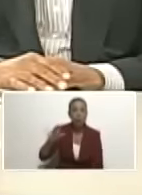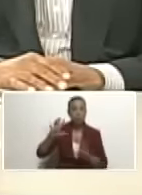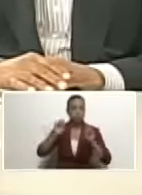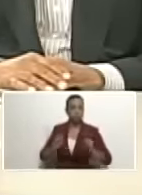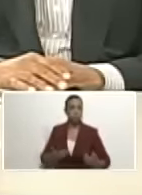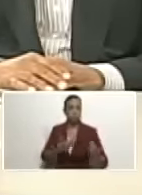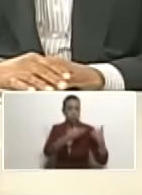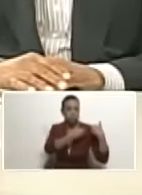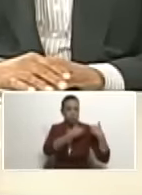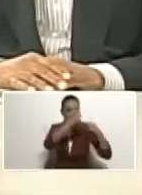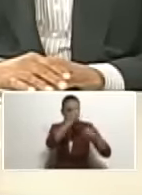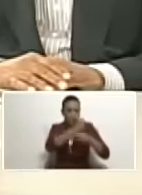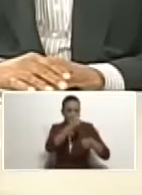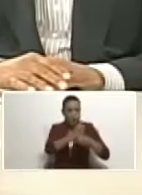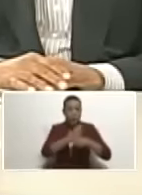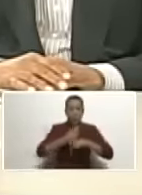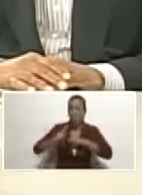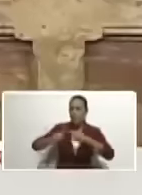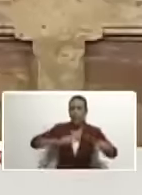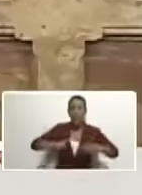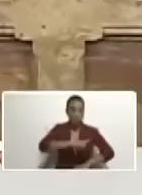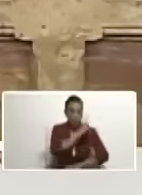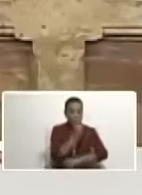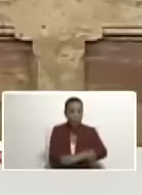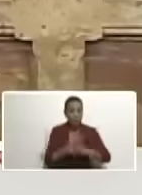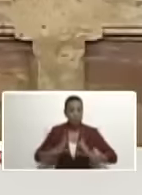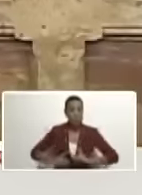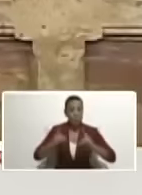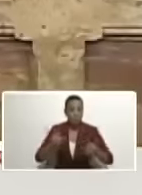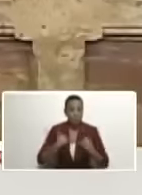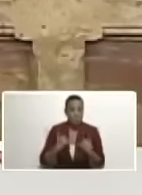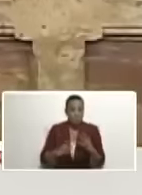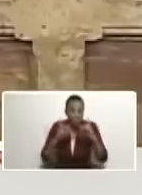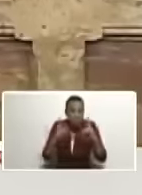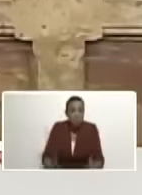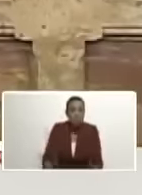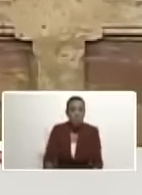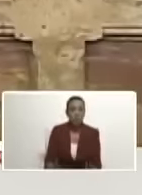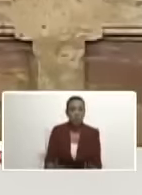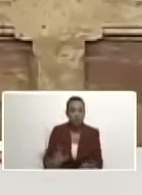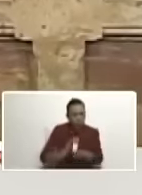posiciones de mando, de poder, de decisión,